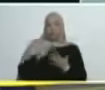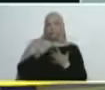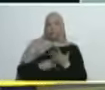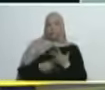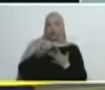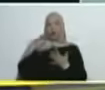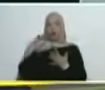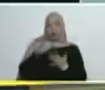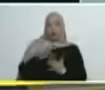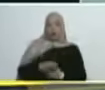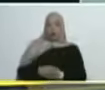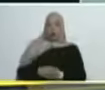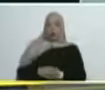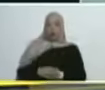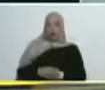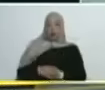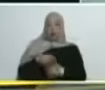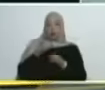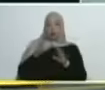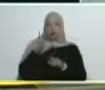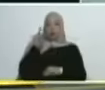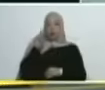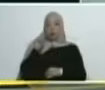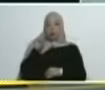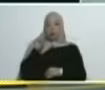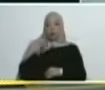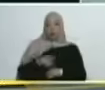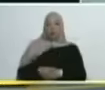patria de las 7T.